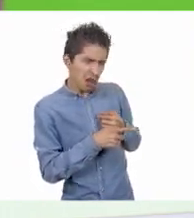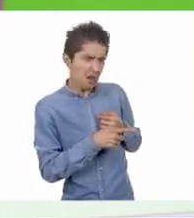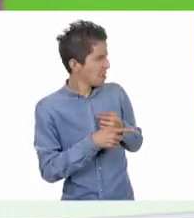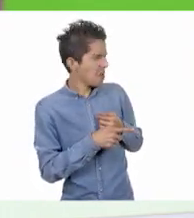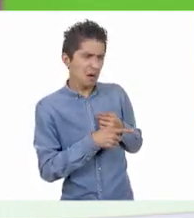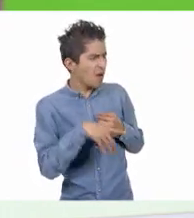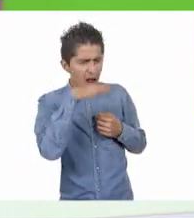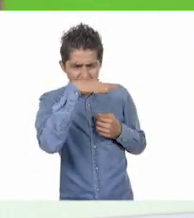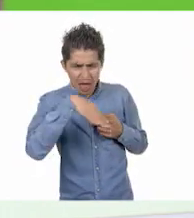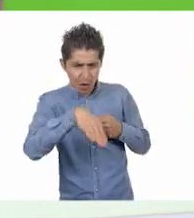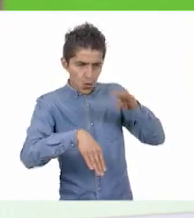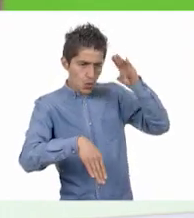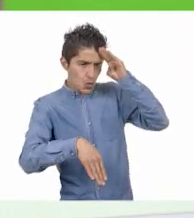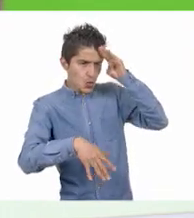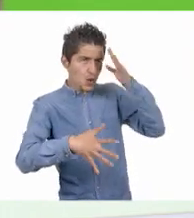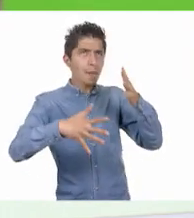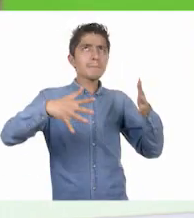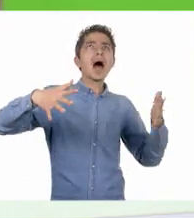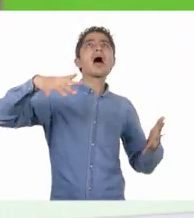elefante es el más grande!